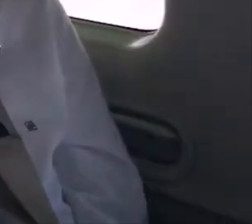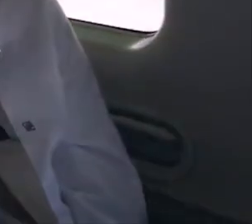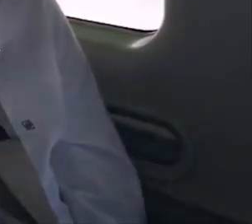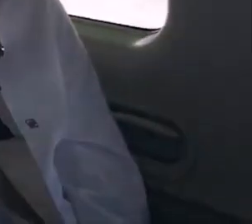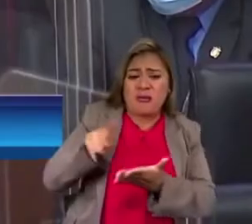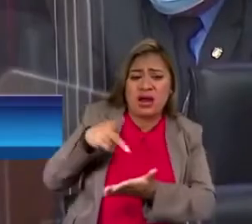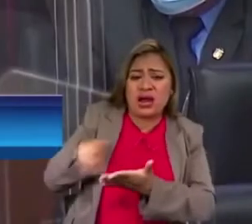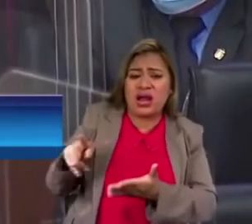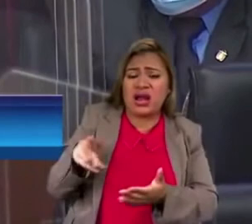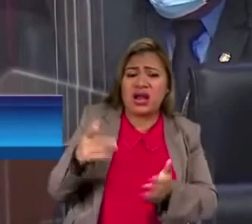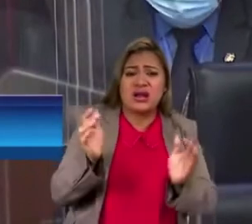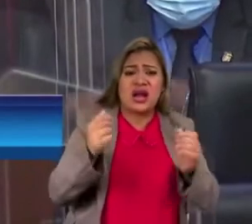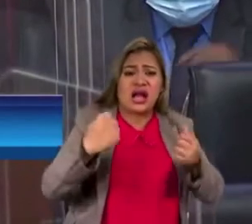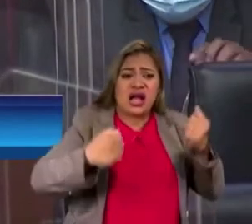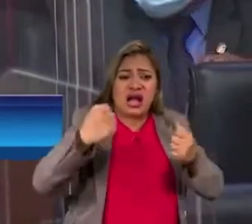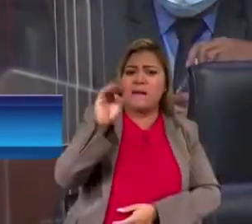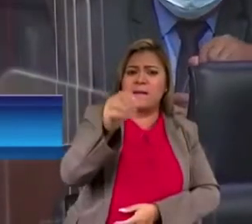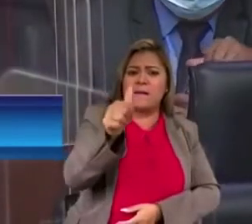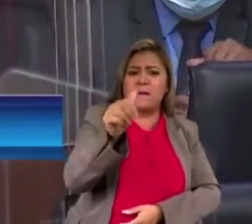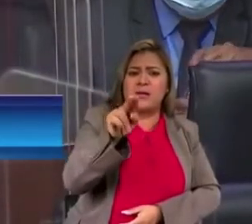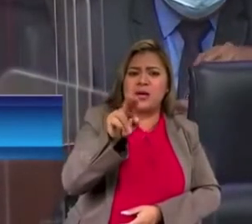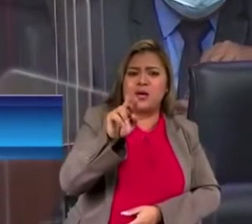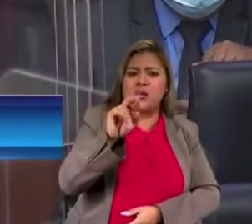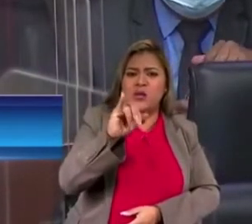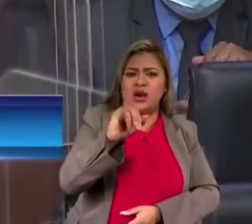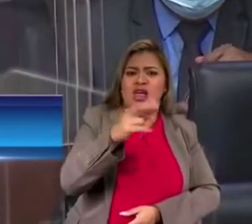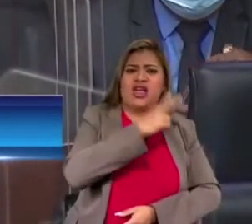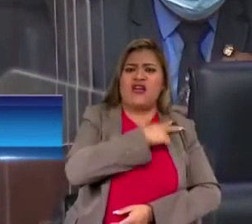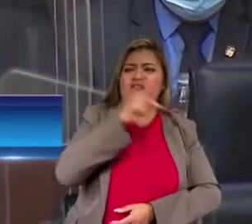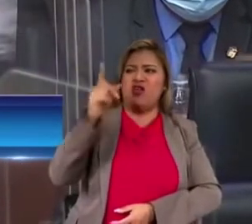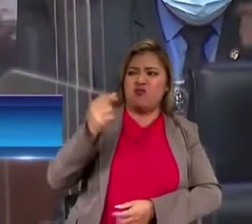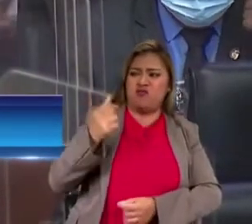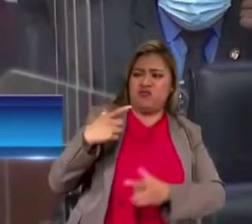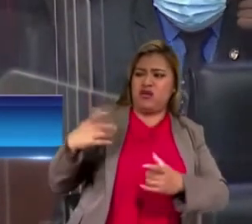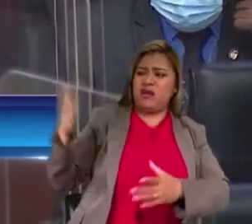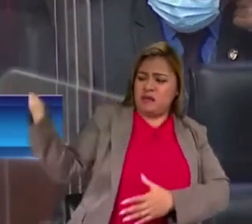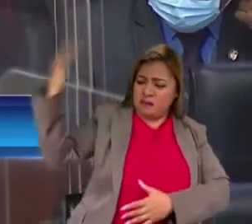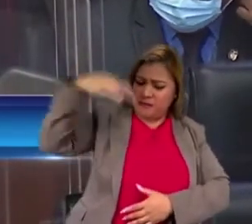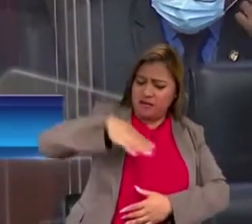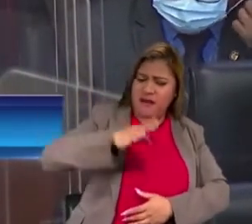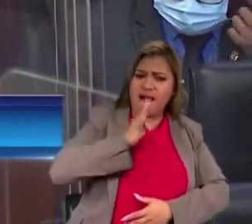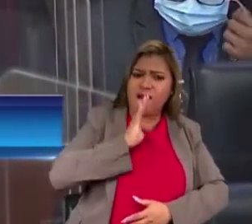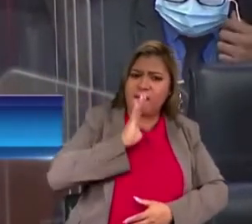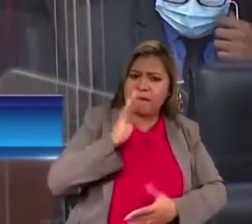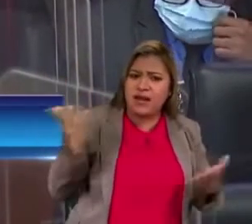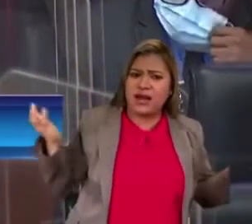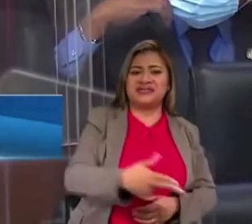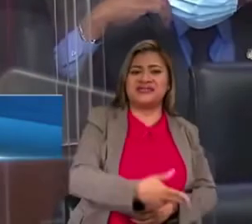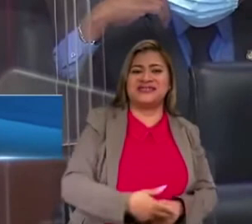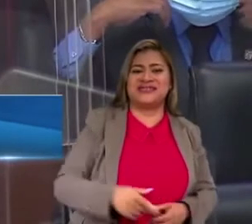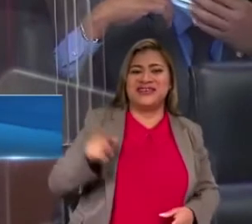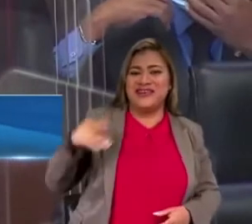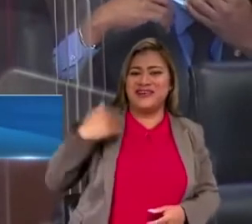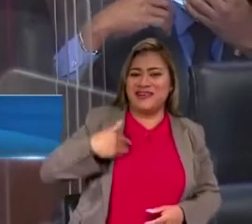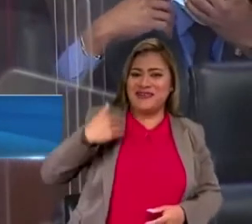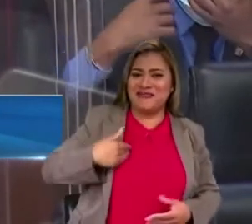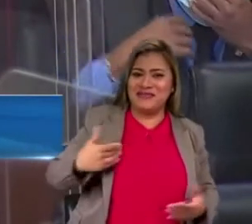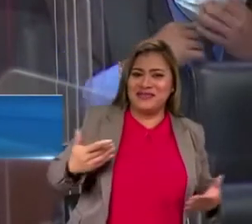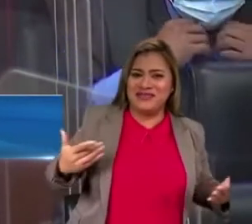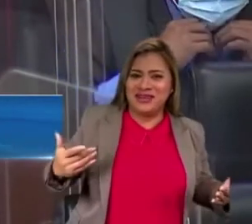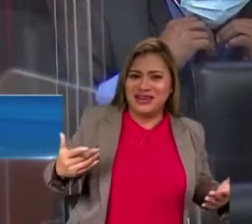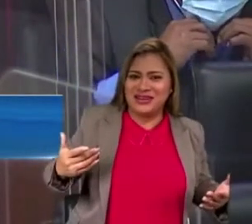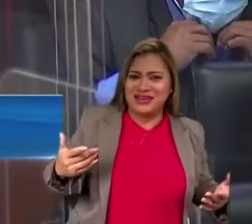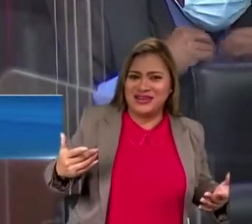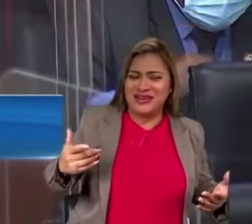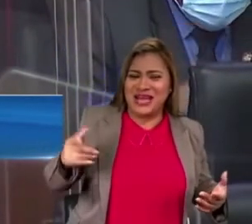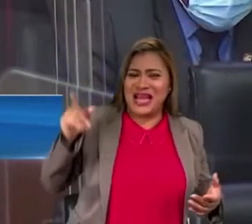Esa está buena. Porque Amaury Castillo es un castrado. ¡Castrado! Y la gente que